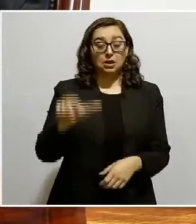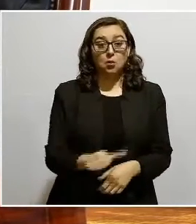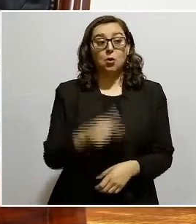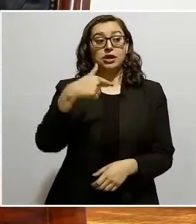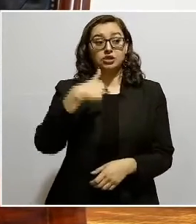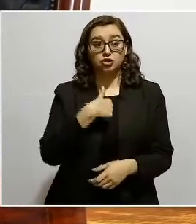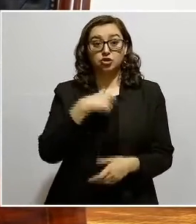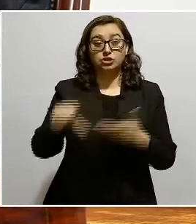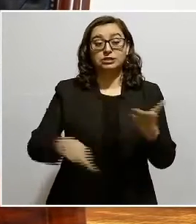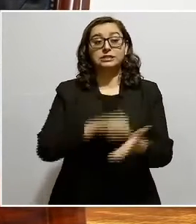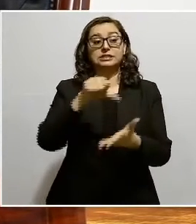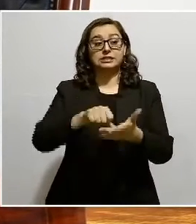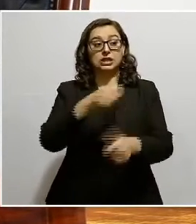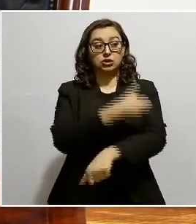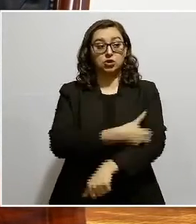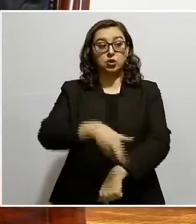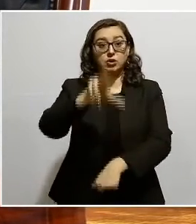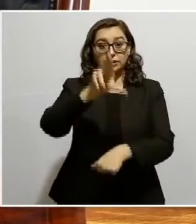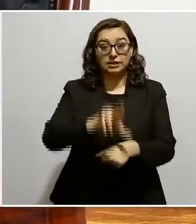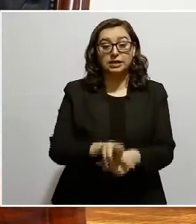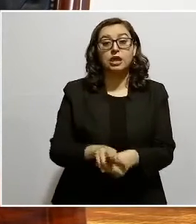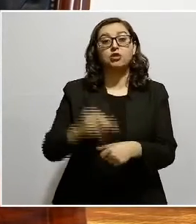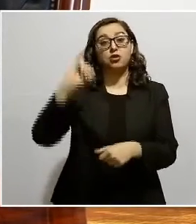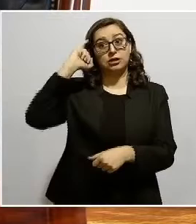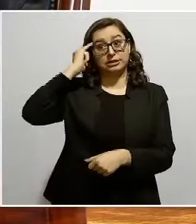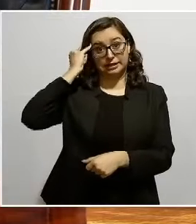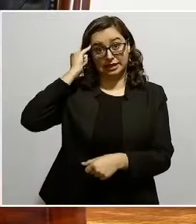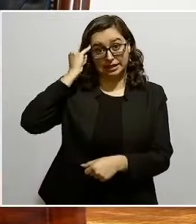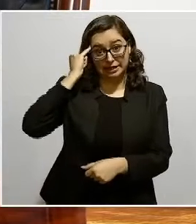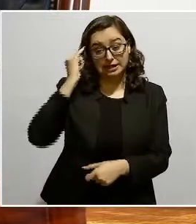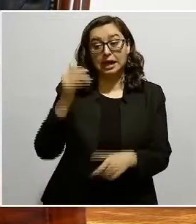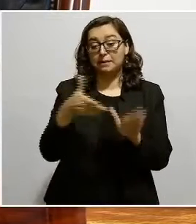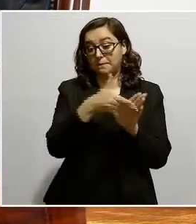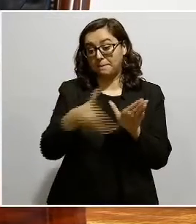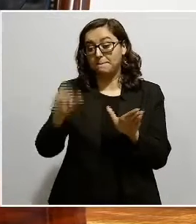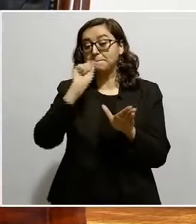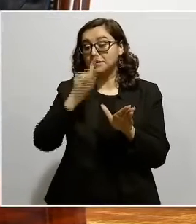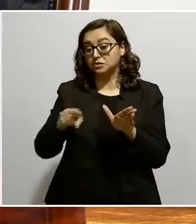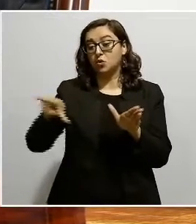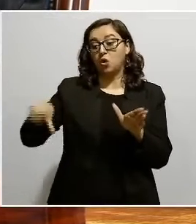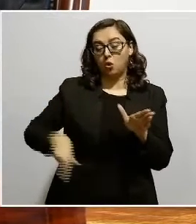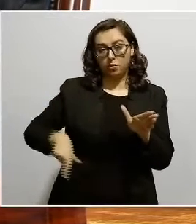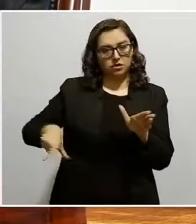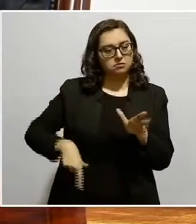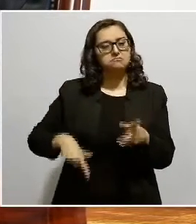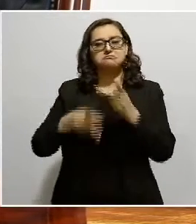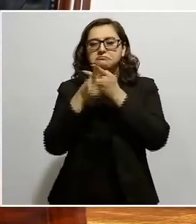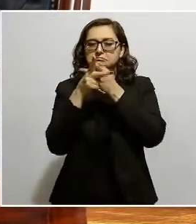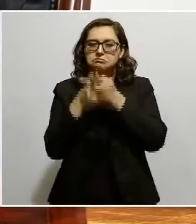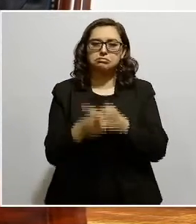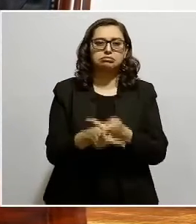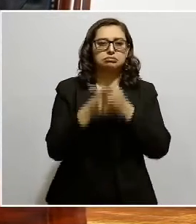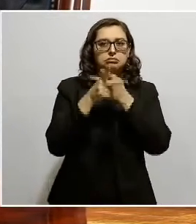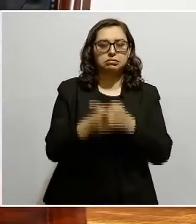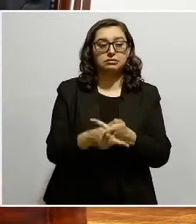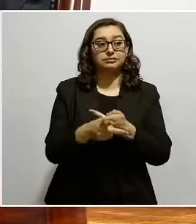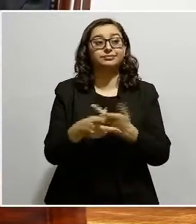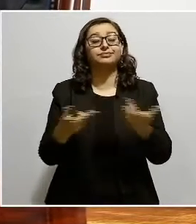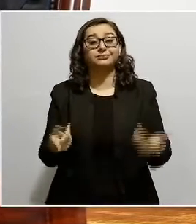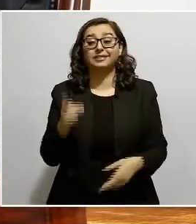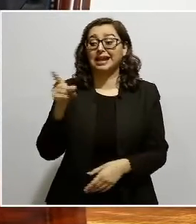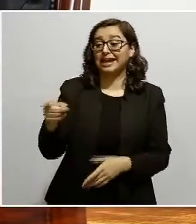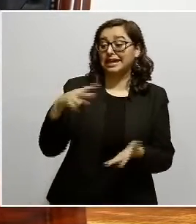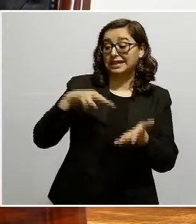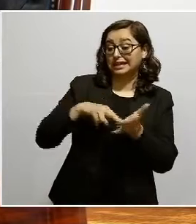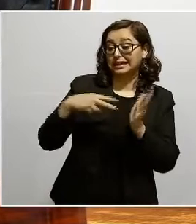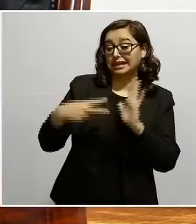Centro Coordinador Indigenista Chontal durante su gobierno. A la salida de la oficina del ingeniero Rovirosa, en